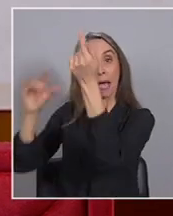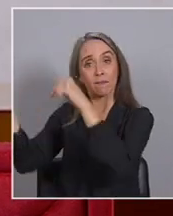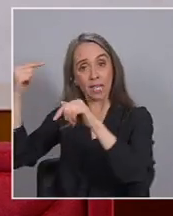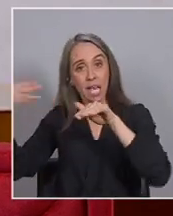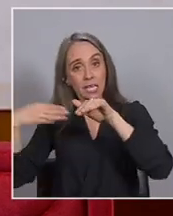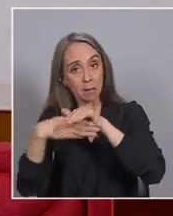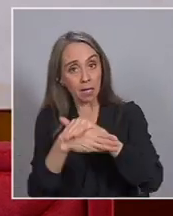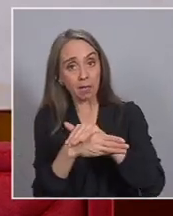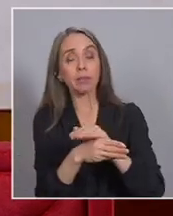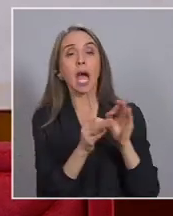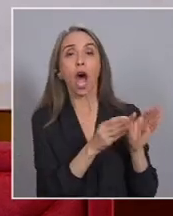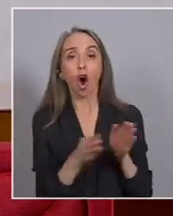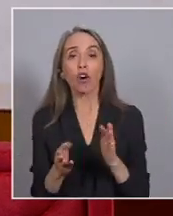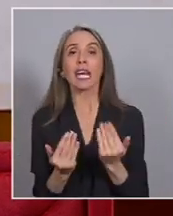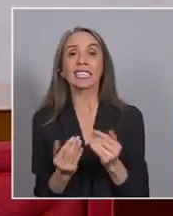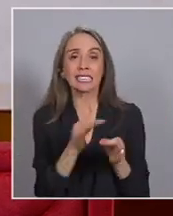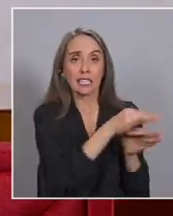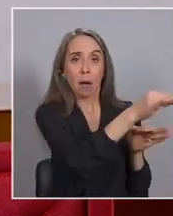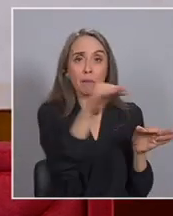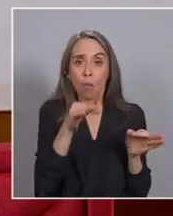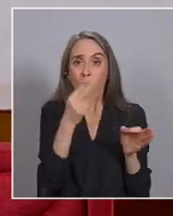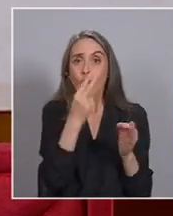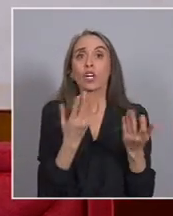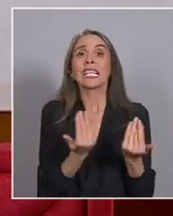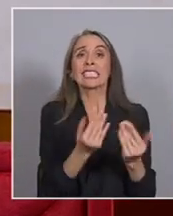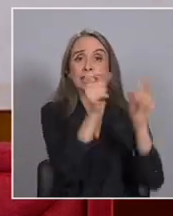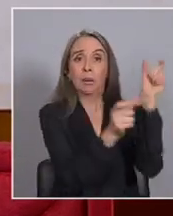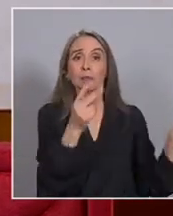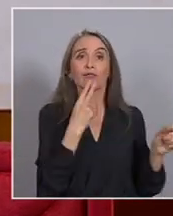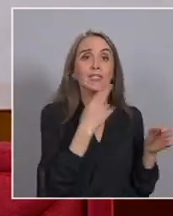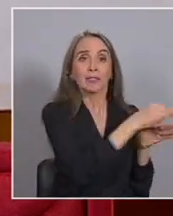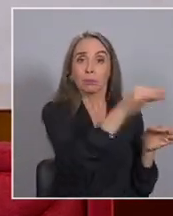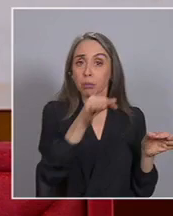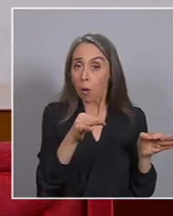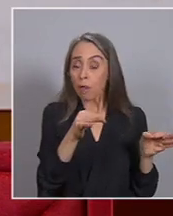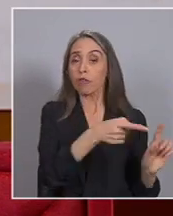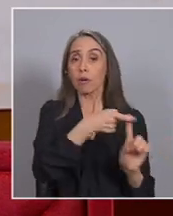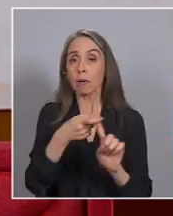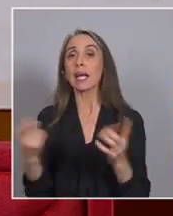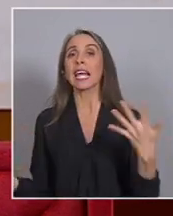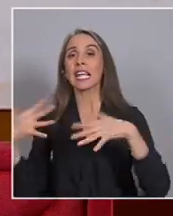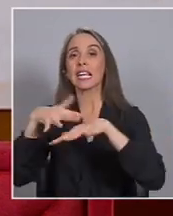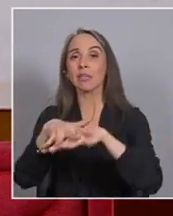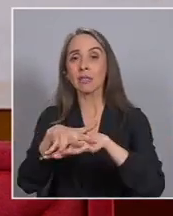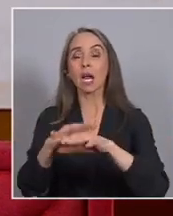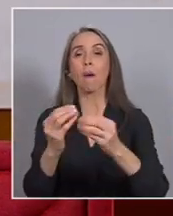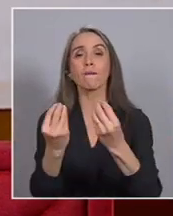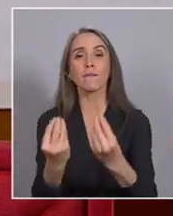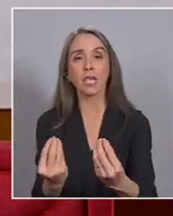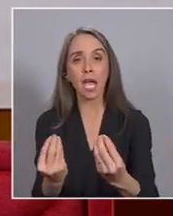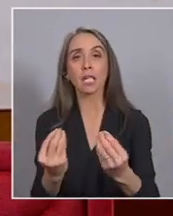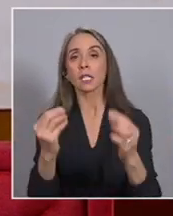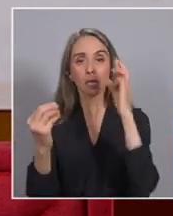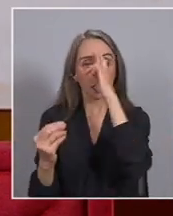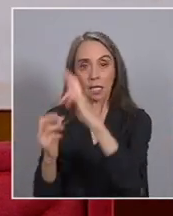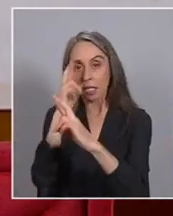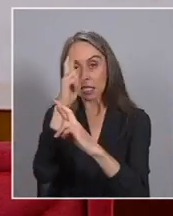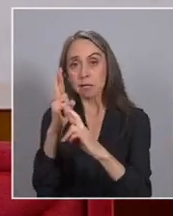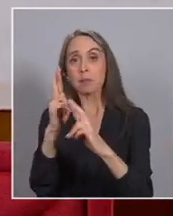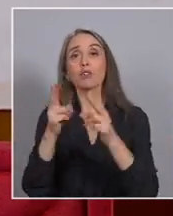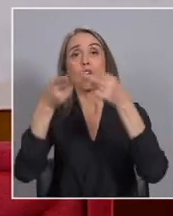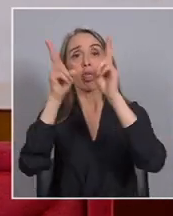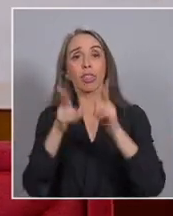considere las necesidades de las comunidades, que se haga cargo de las necesidades de las comunidades y fomente la integración armónica y el respeto a los